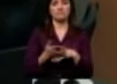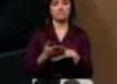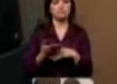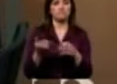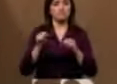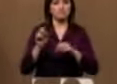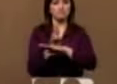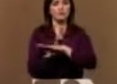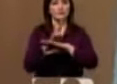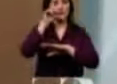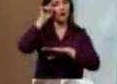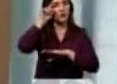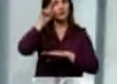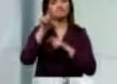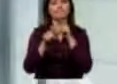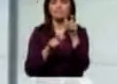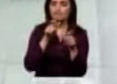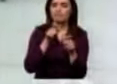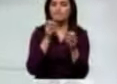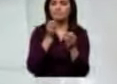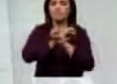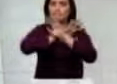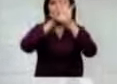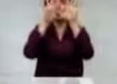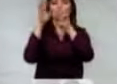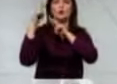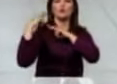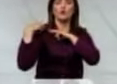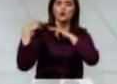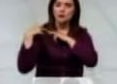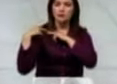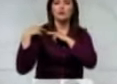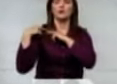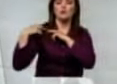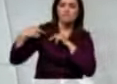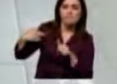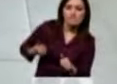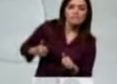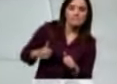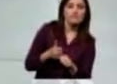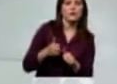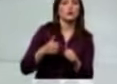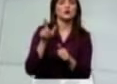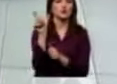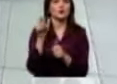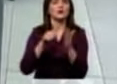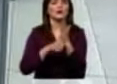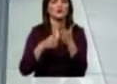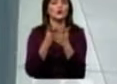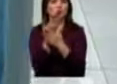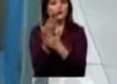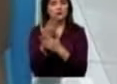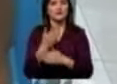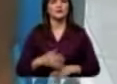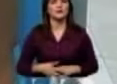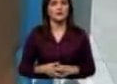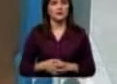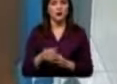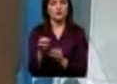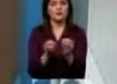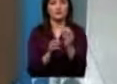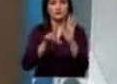embargo, es importante recordar a la ciudadanía que es responsabilidad de ellos que se acerquen a renovar su documento para en